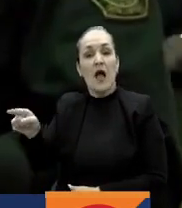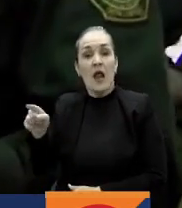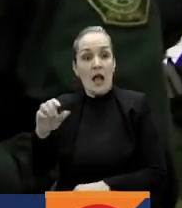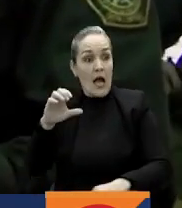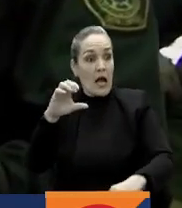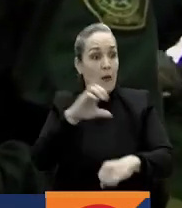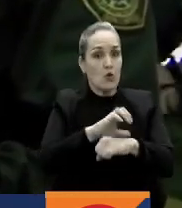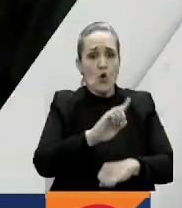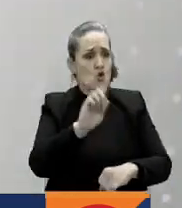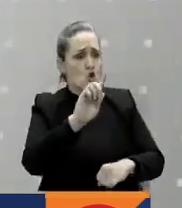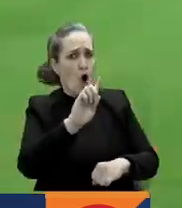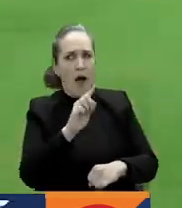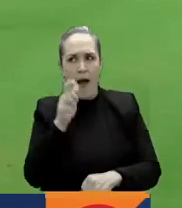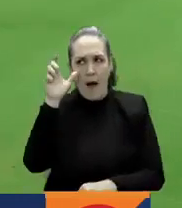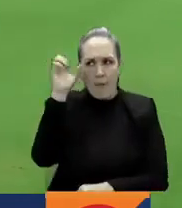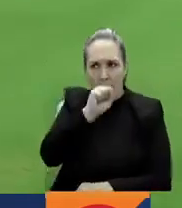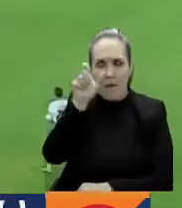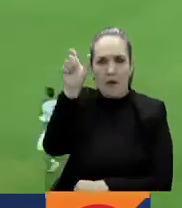captura.